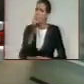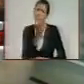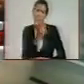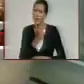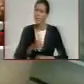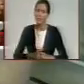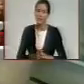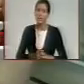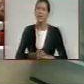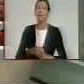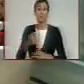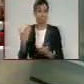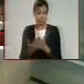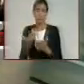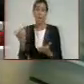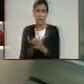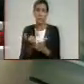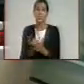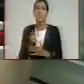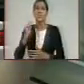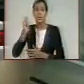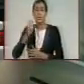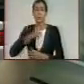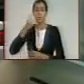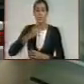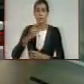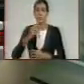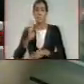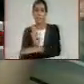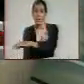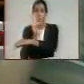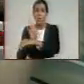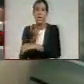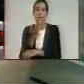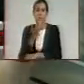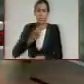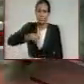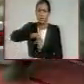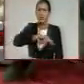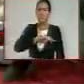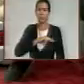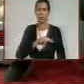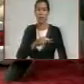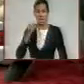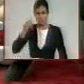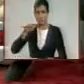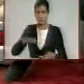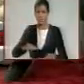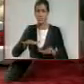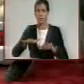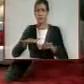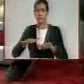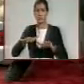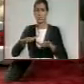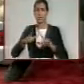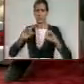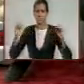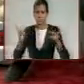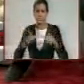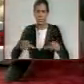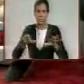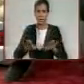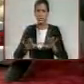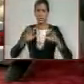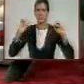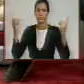la teoría política, la teoría hasta biológica. Si nosotros, aquí, en este cuarto, en este estudio,